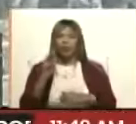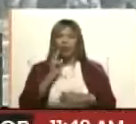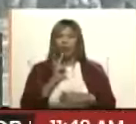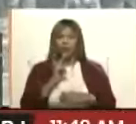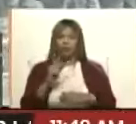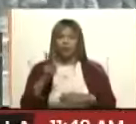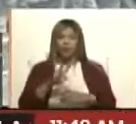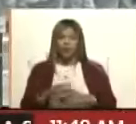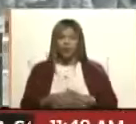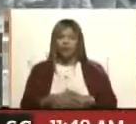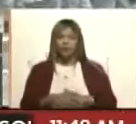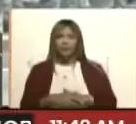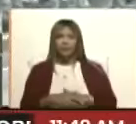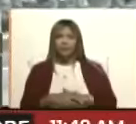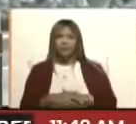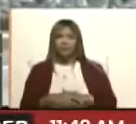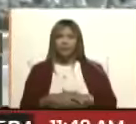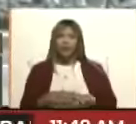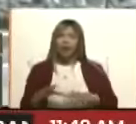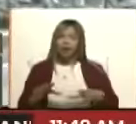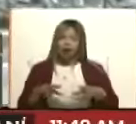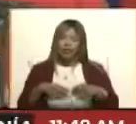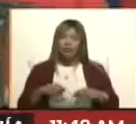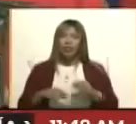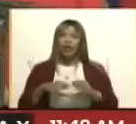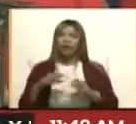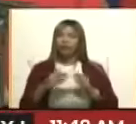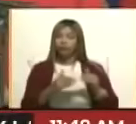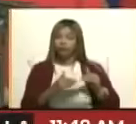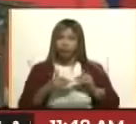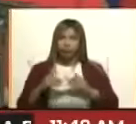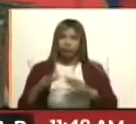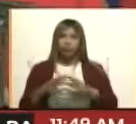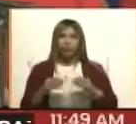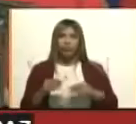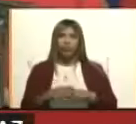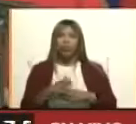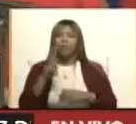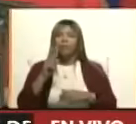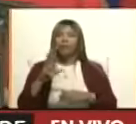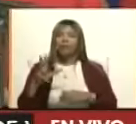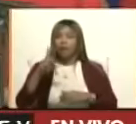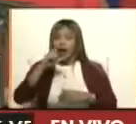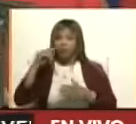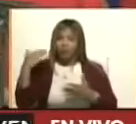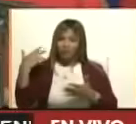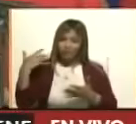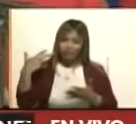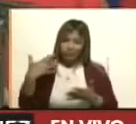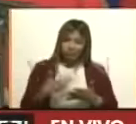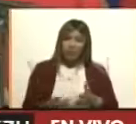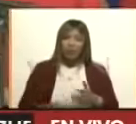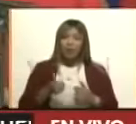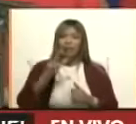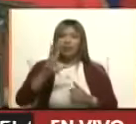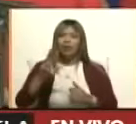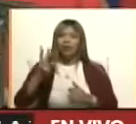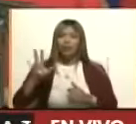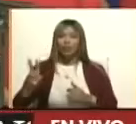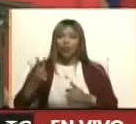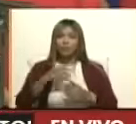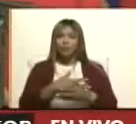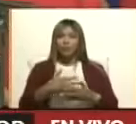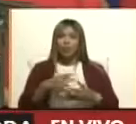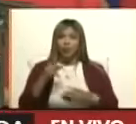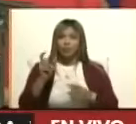de Venezuela. Aceptada unánimemente, fíjense, 23 años después, por más de 32 millones de personas,